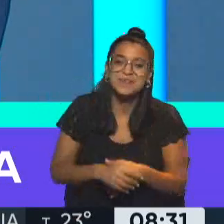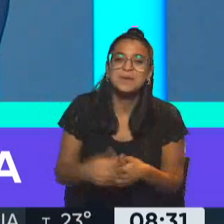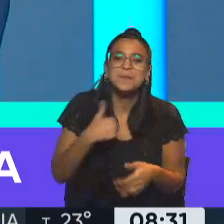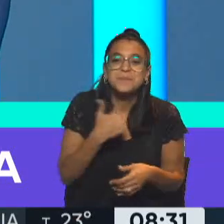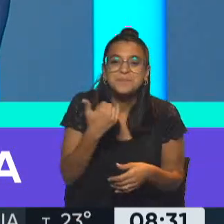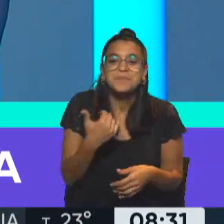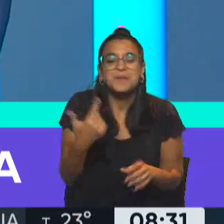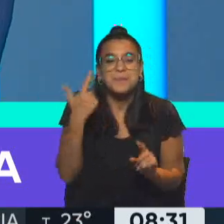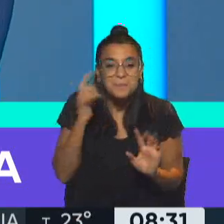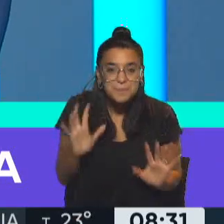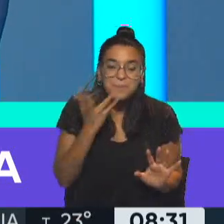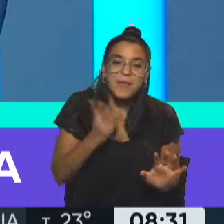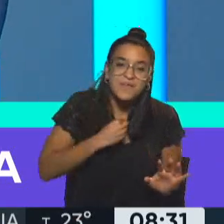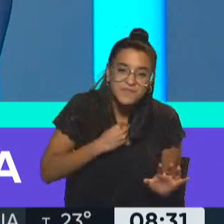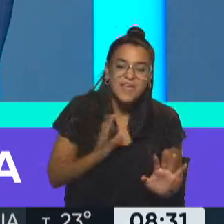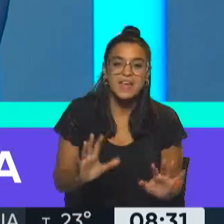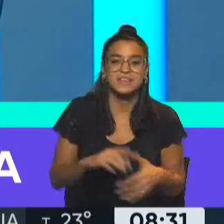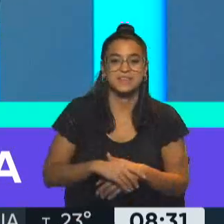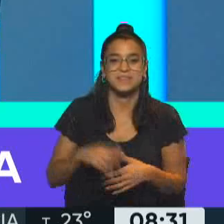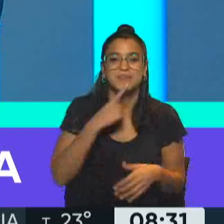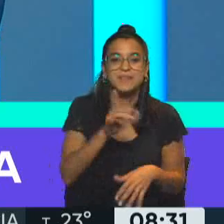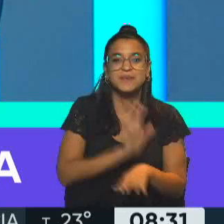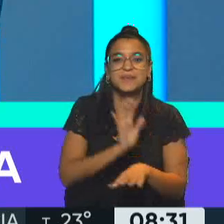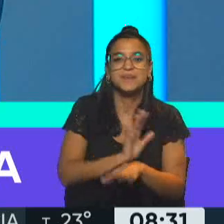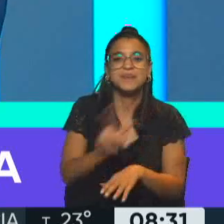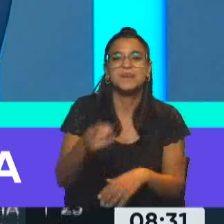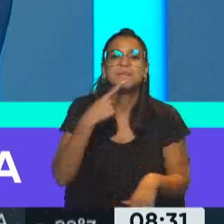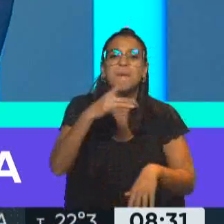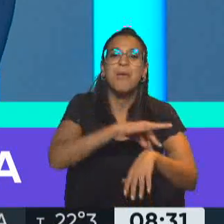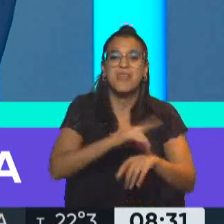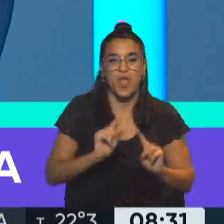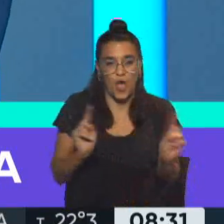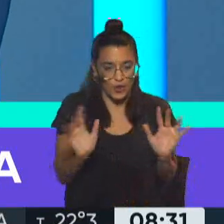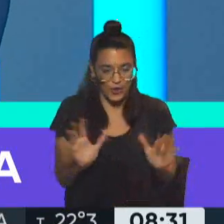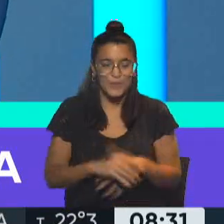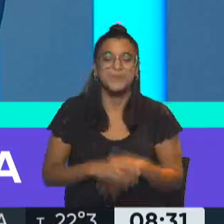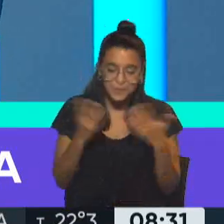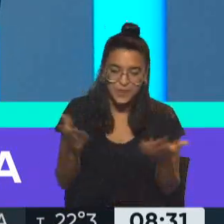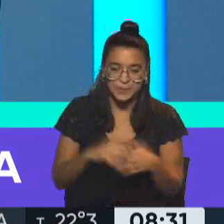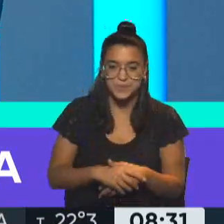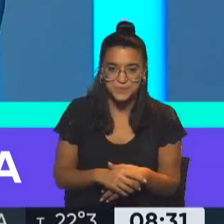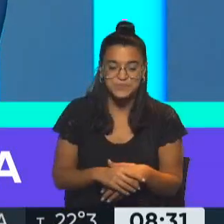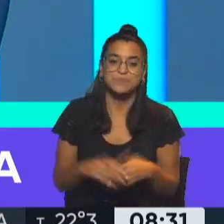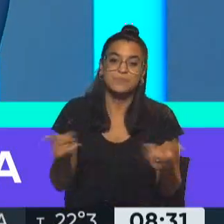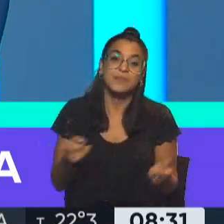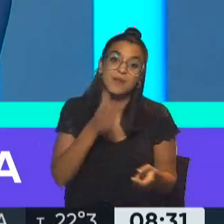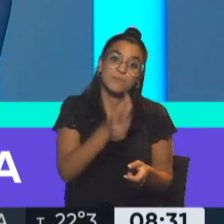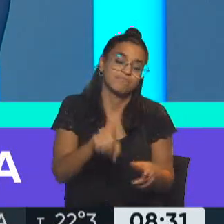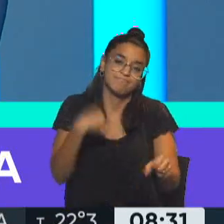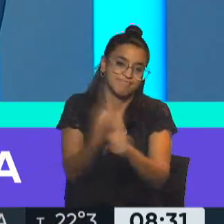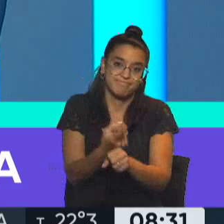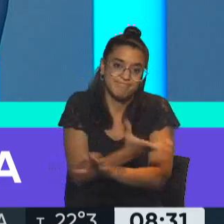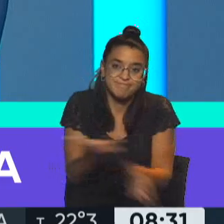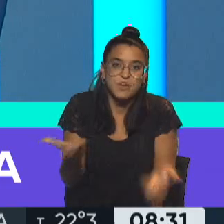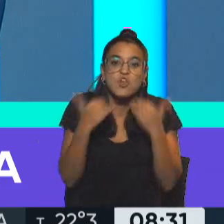reducir los agobios en prisión por ejercicio bueno es una respuesta imposible a